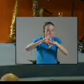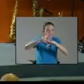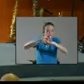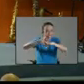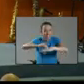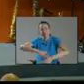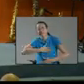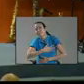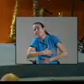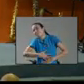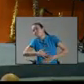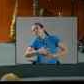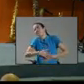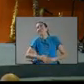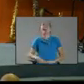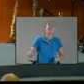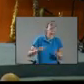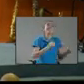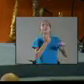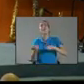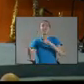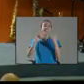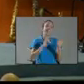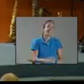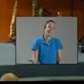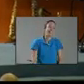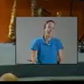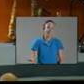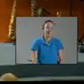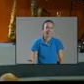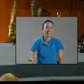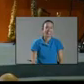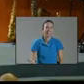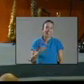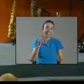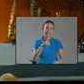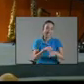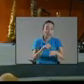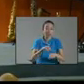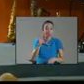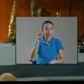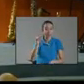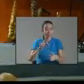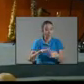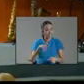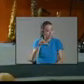que yo cantaba. O se shalom in Roma,